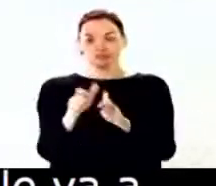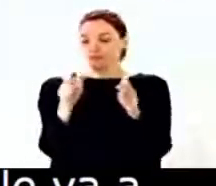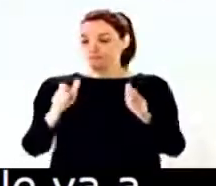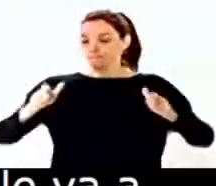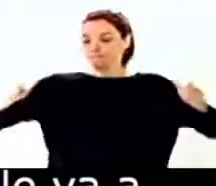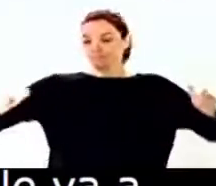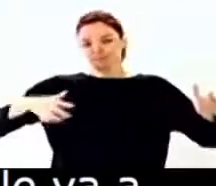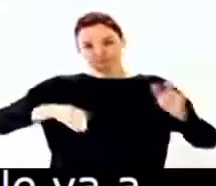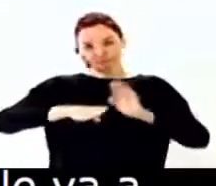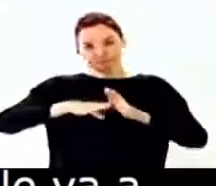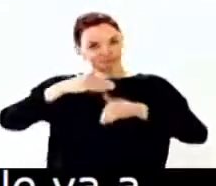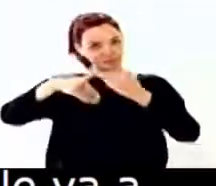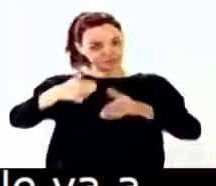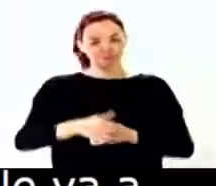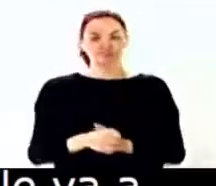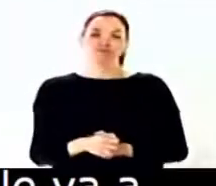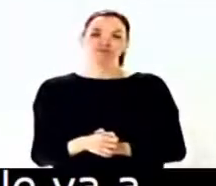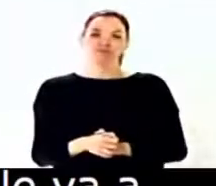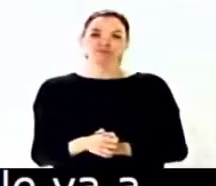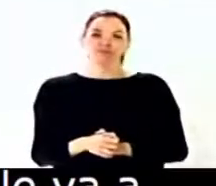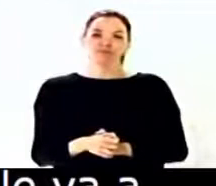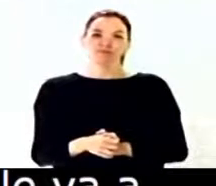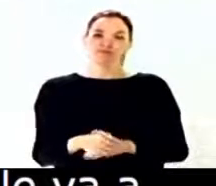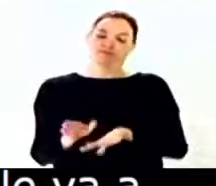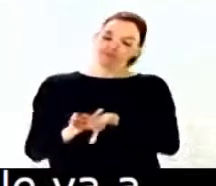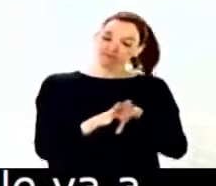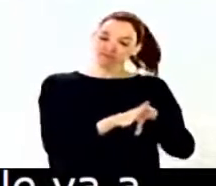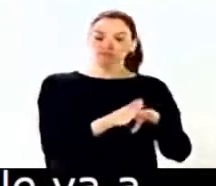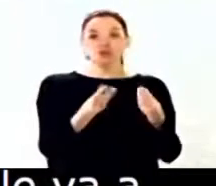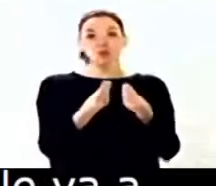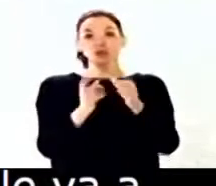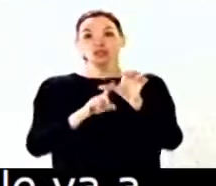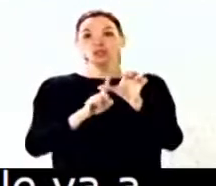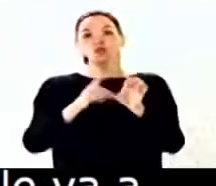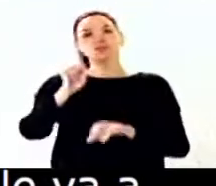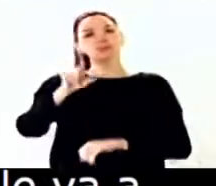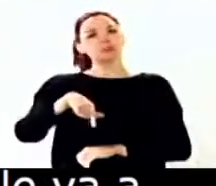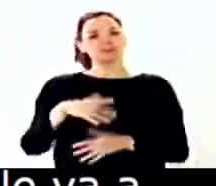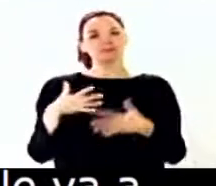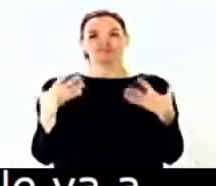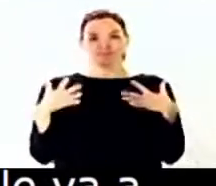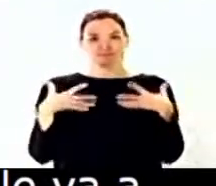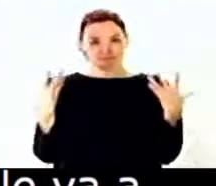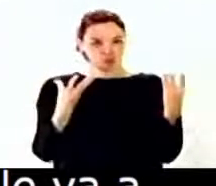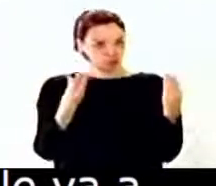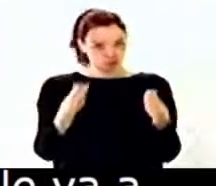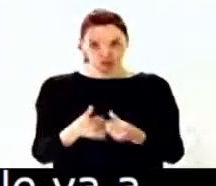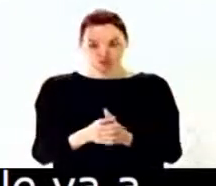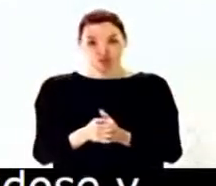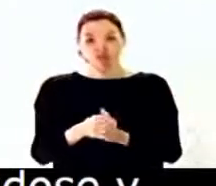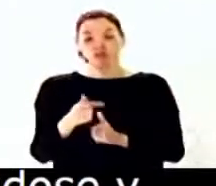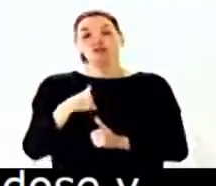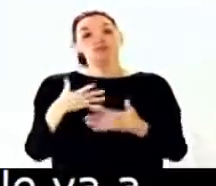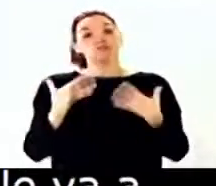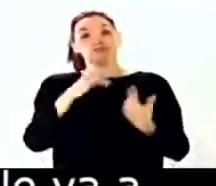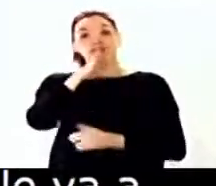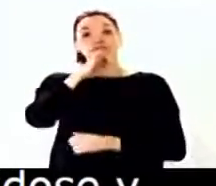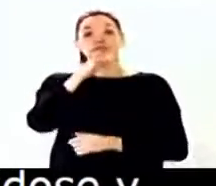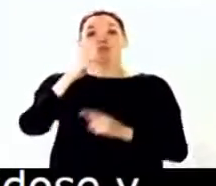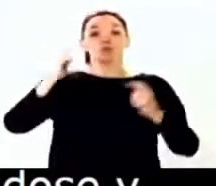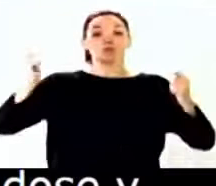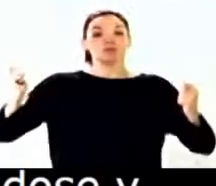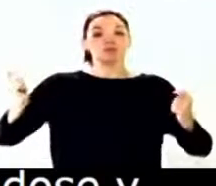creciendo. Desde la Junta de Extremadura también nos alegramos enormemente del